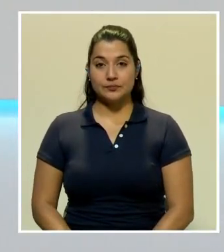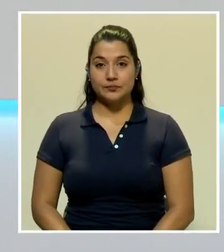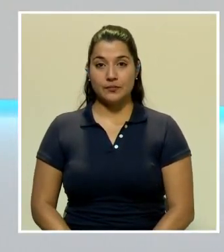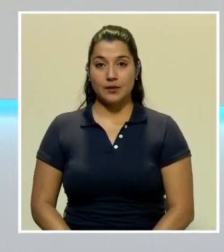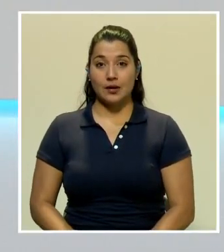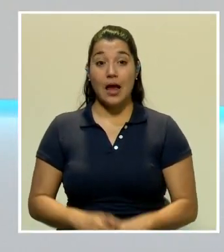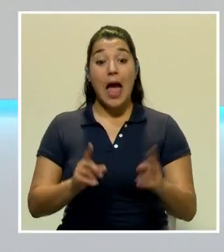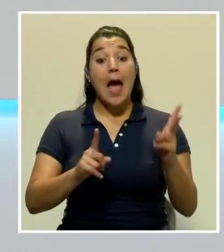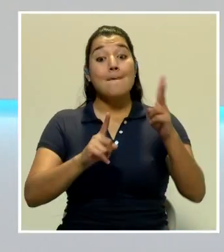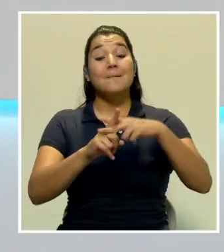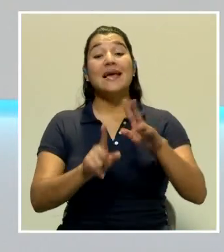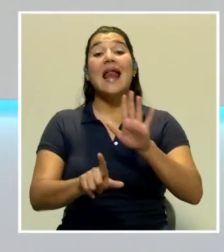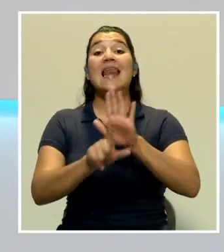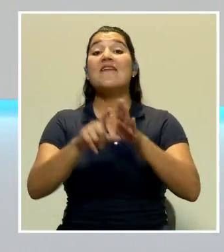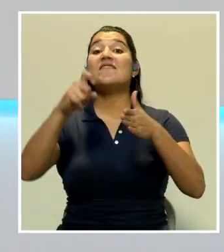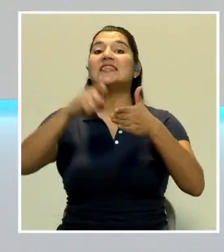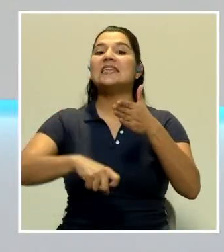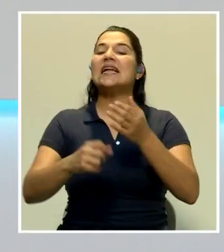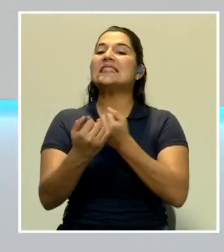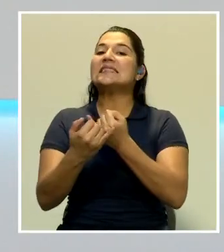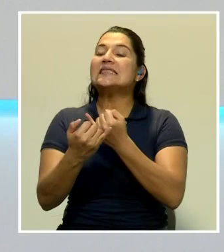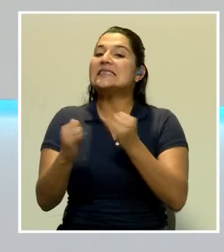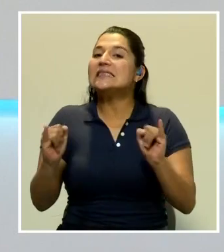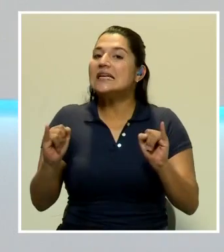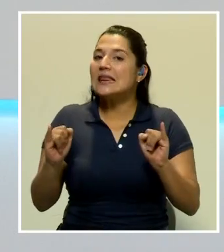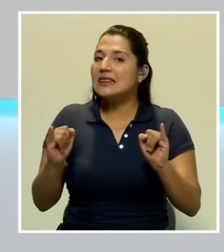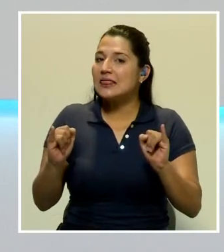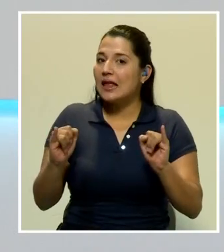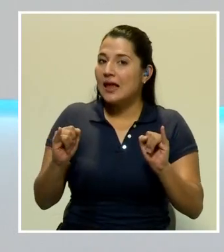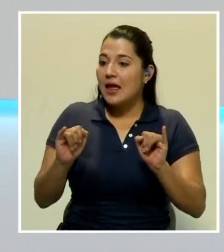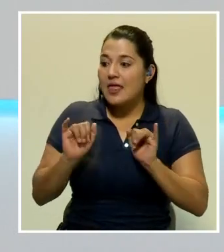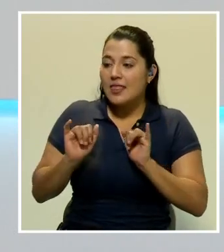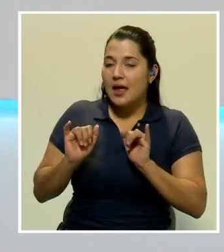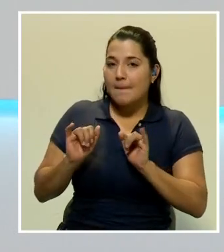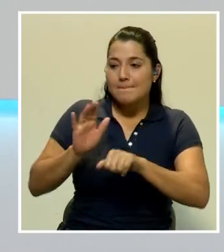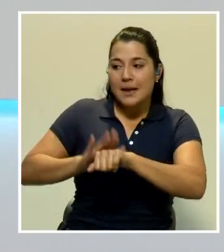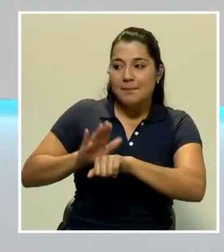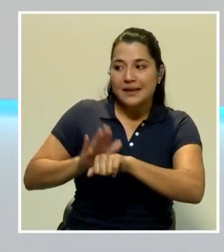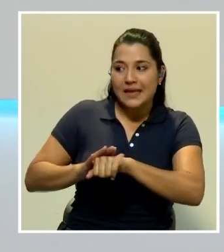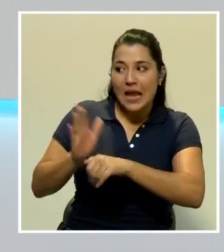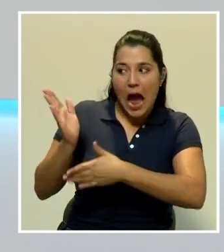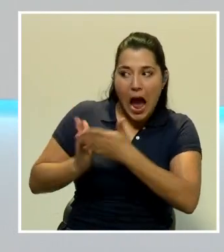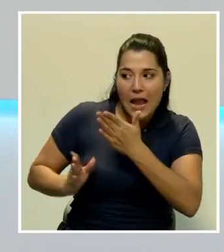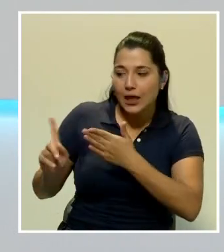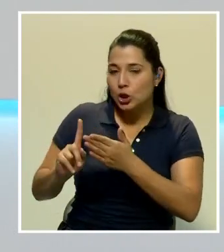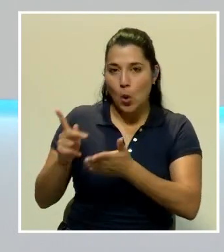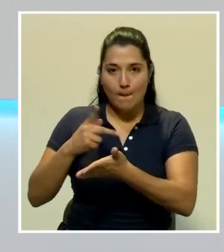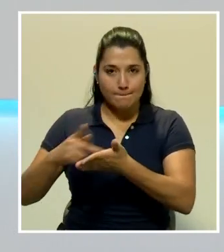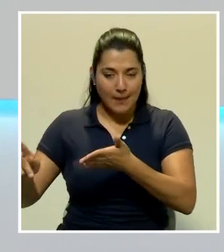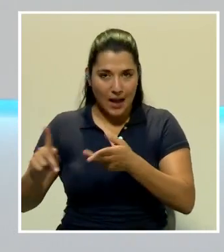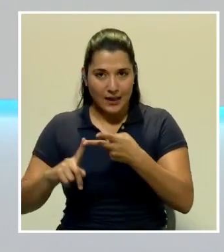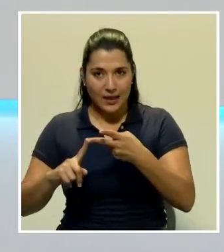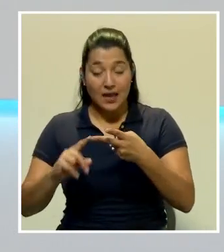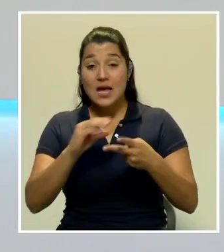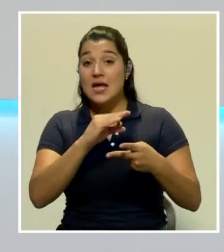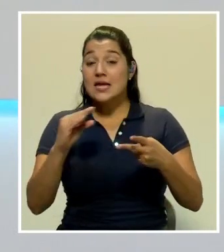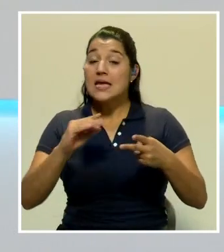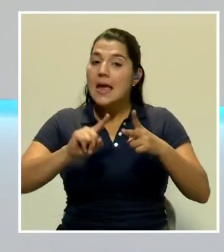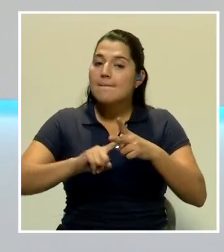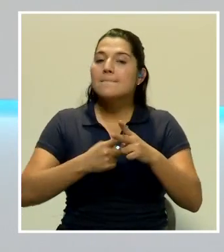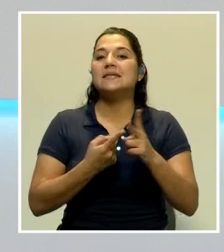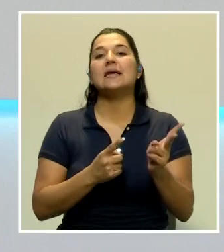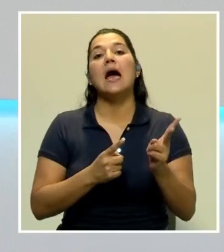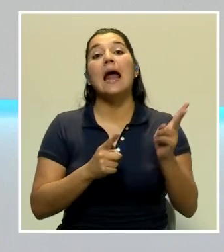Aplicar la regla fiscal sin ningún tipo de excepciones, posponer la entrada en vigencia del impuesto al valor agregado en la